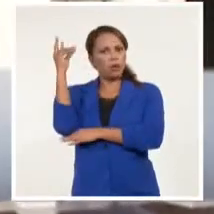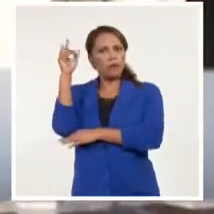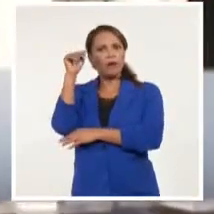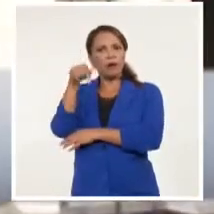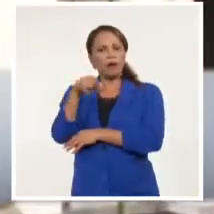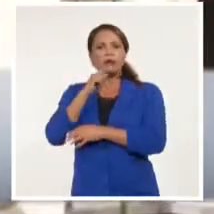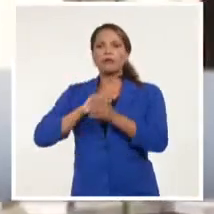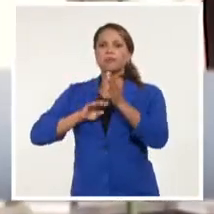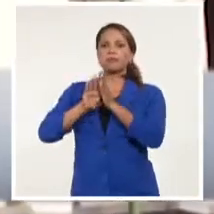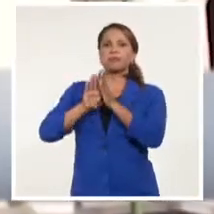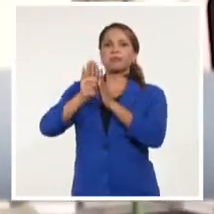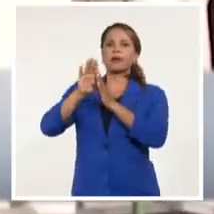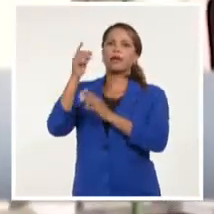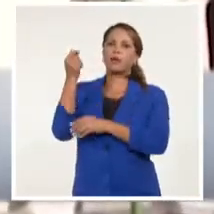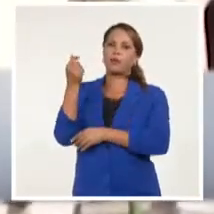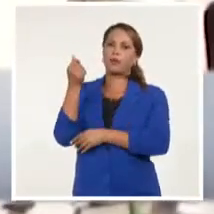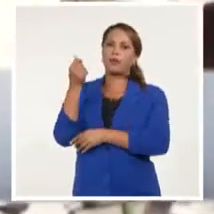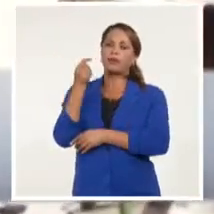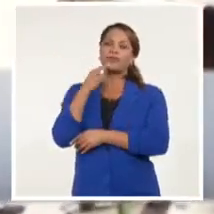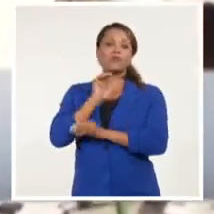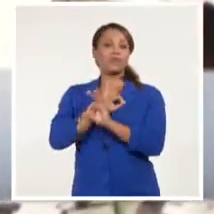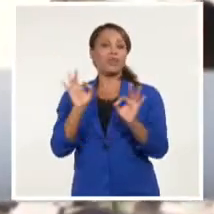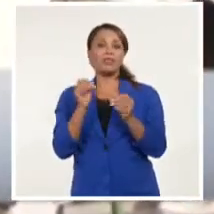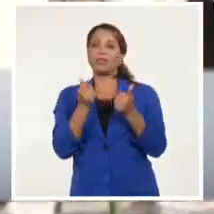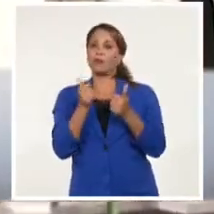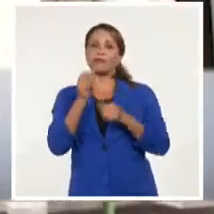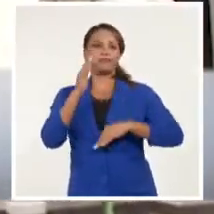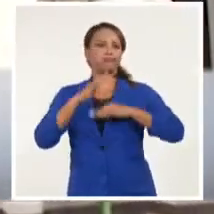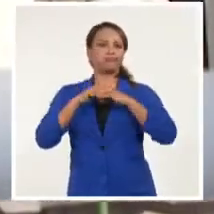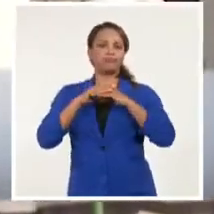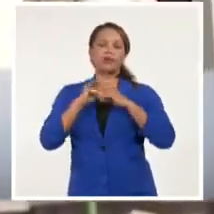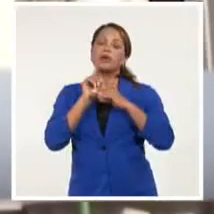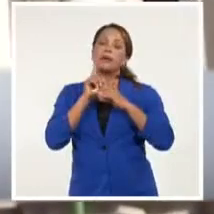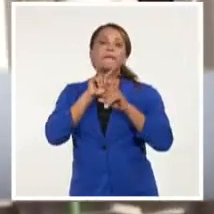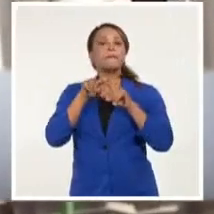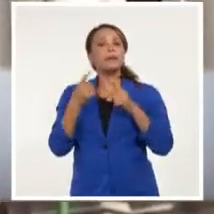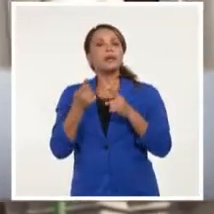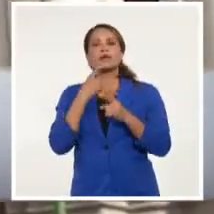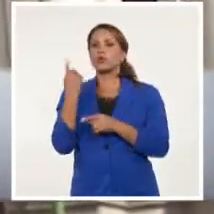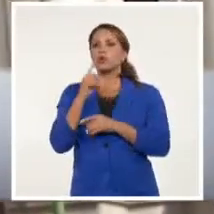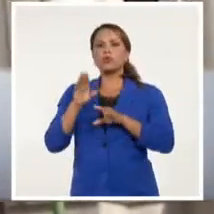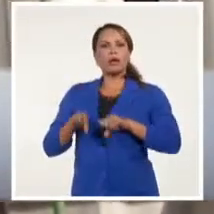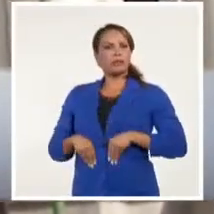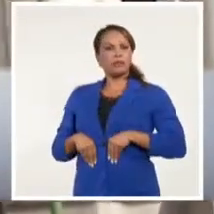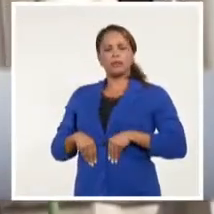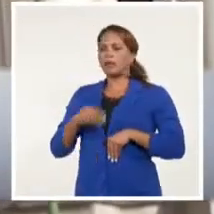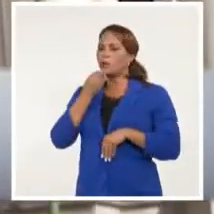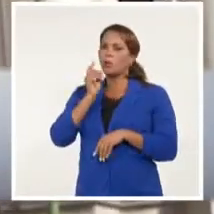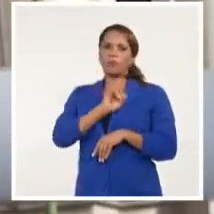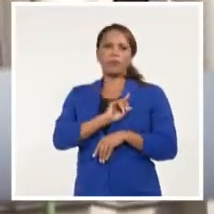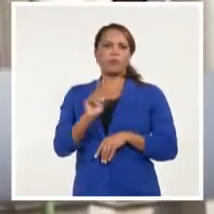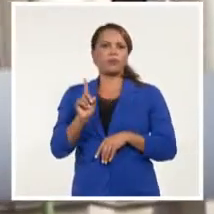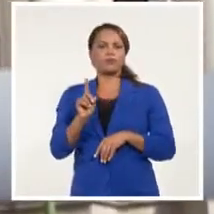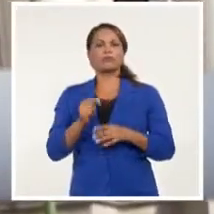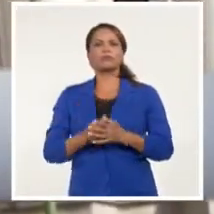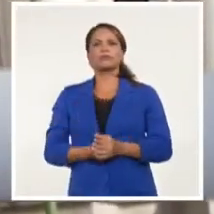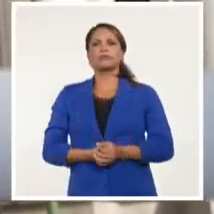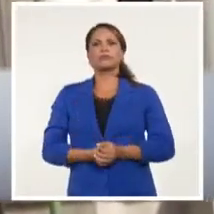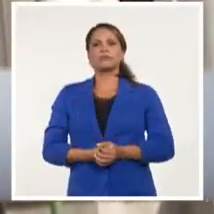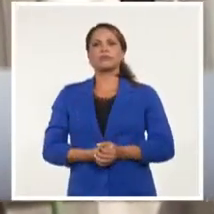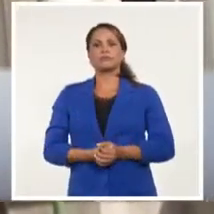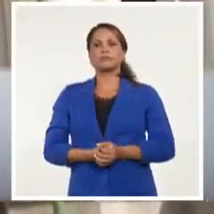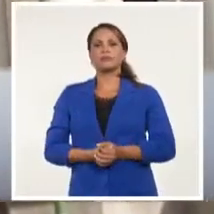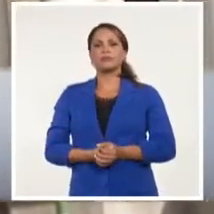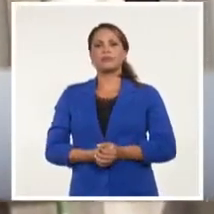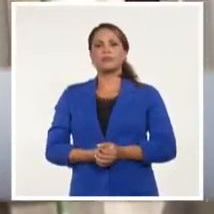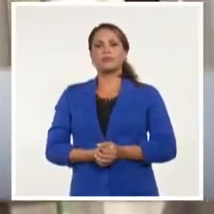en su economía, evidentemente no es suficiente, ¿no? Entonces, en todo ese contexto no podemos nosotros permitir este tipo de acciones,